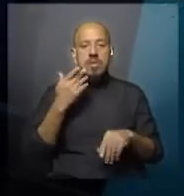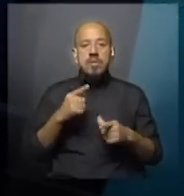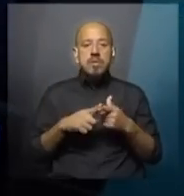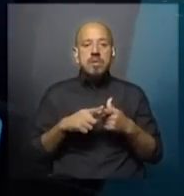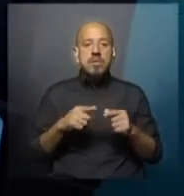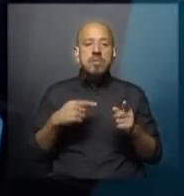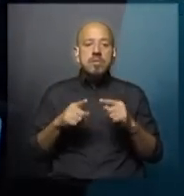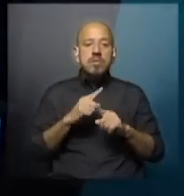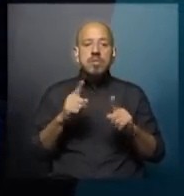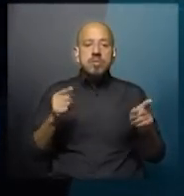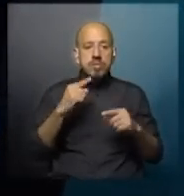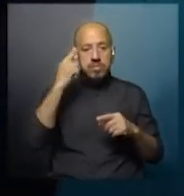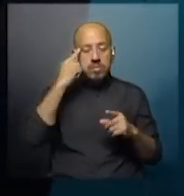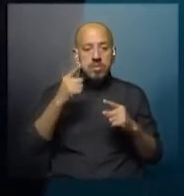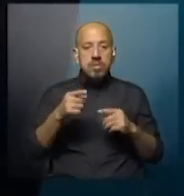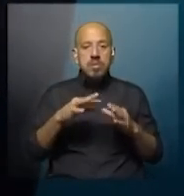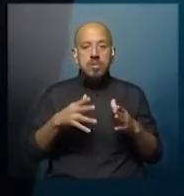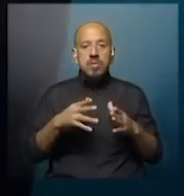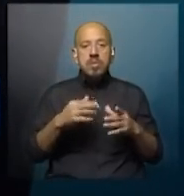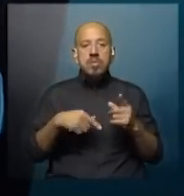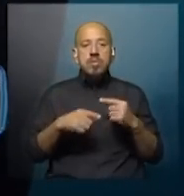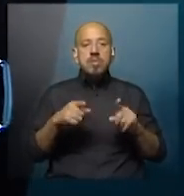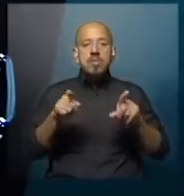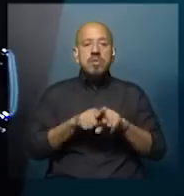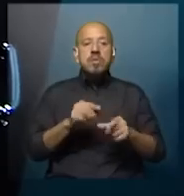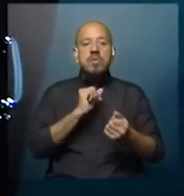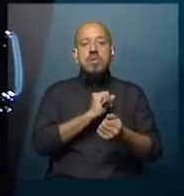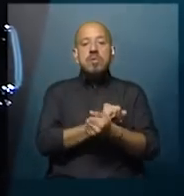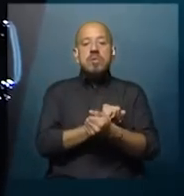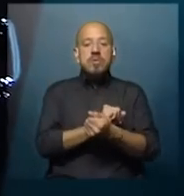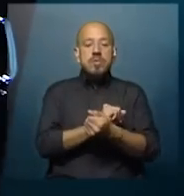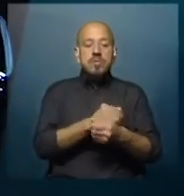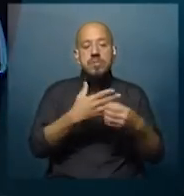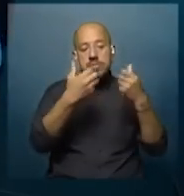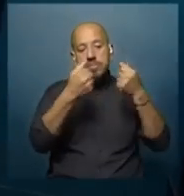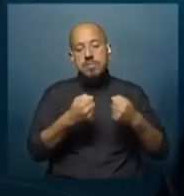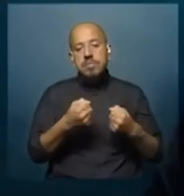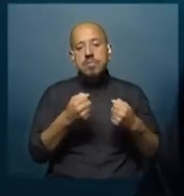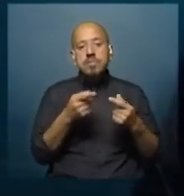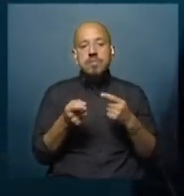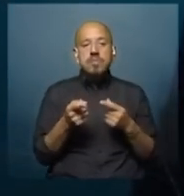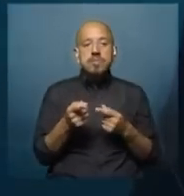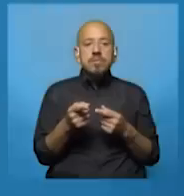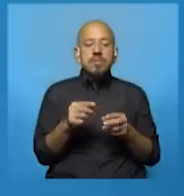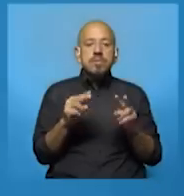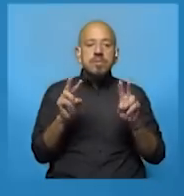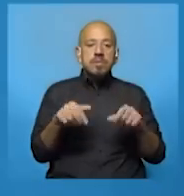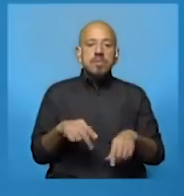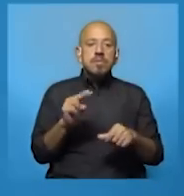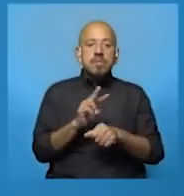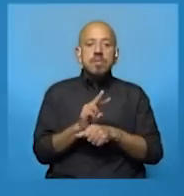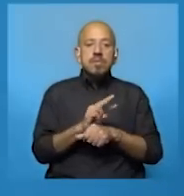no se pensó Quiénes son la población objetivo lo mismo pasa con la cárcel y la Generalmente son las que también es una tarea de Cuidado